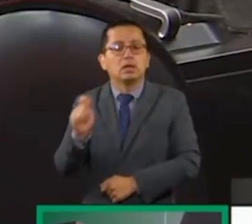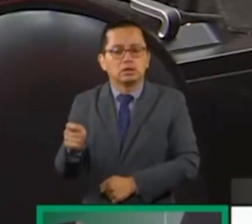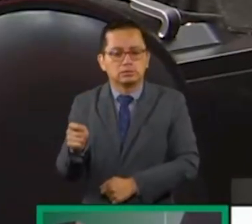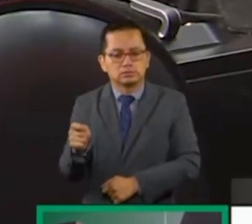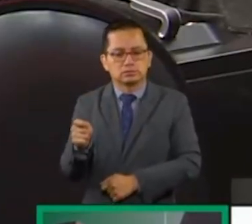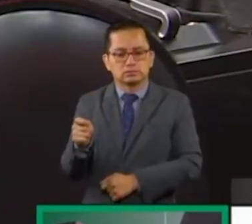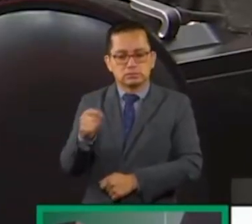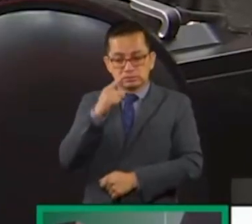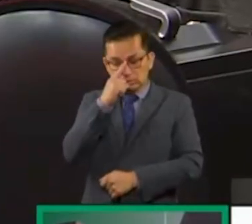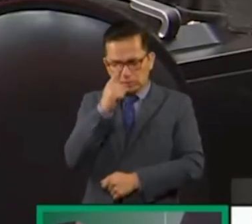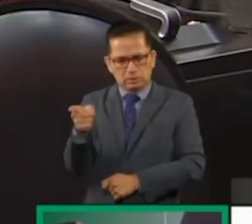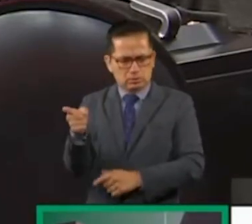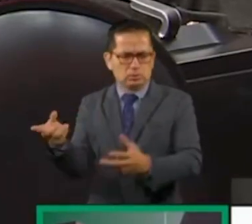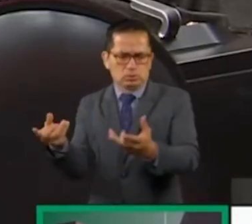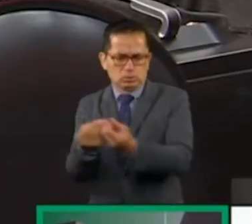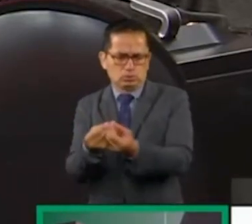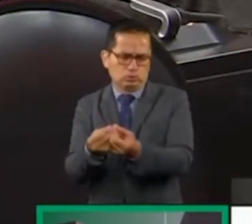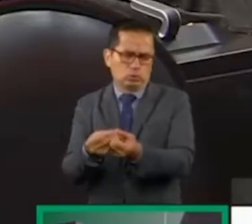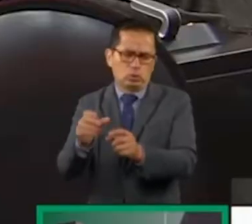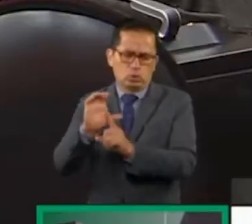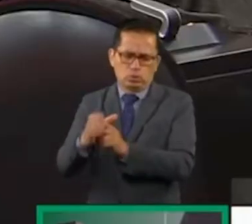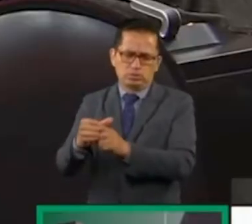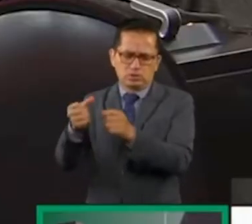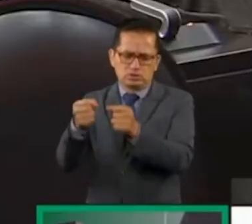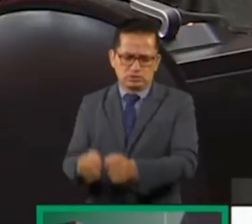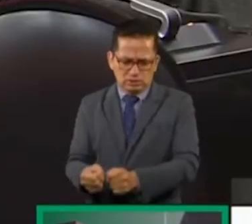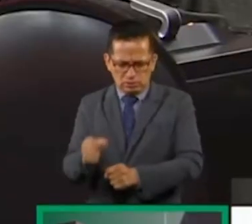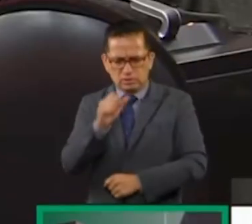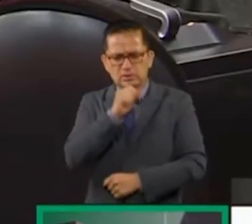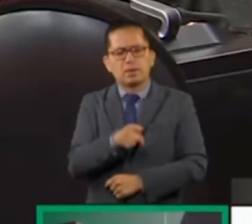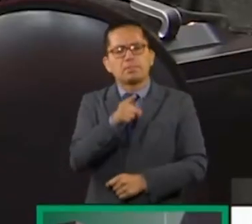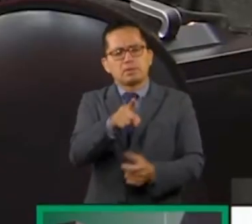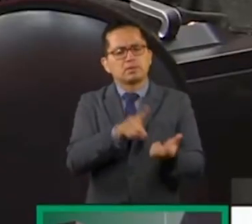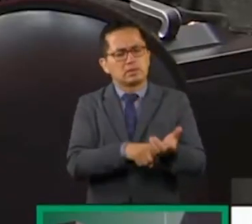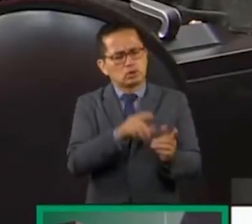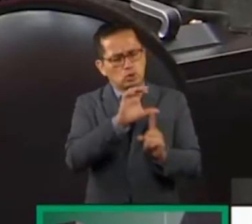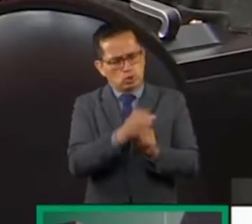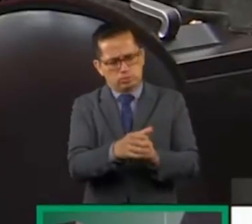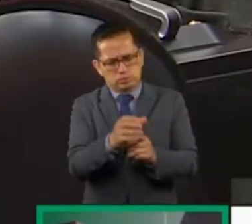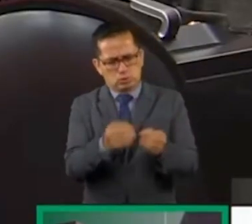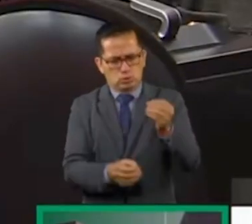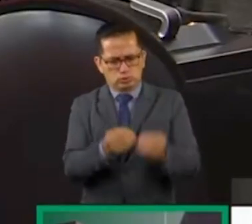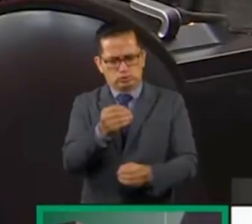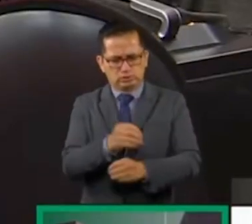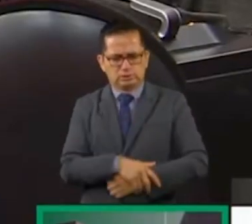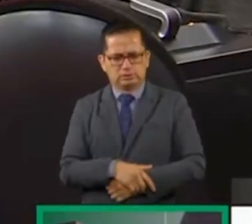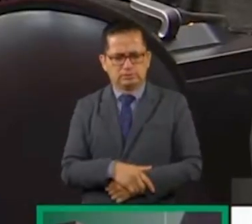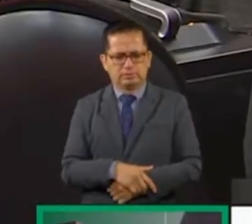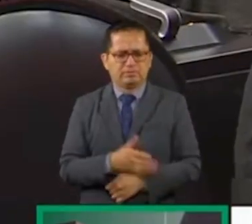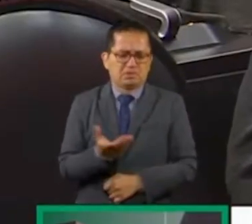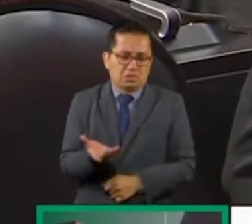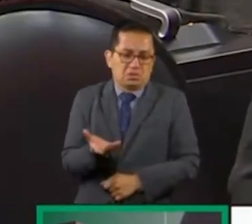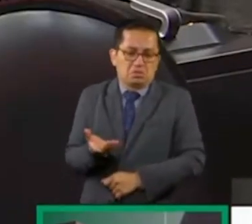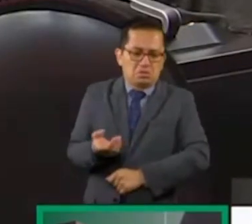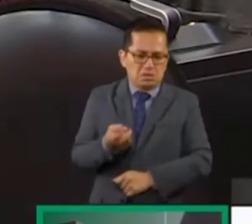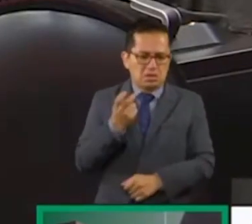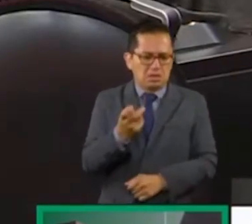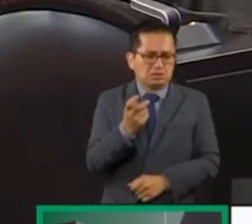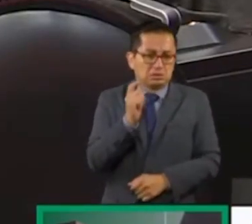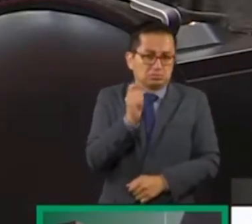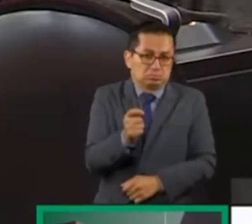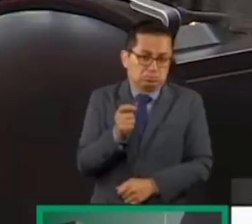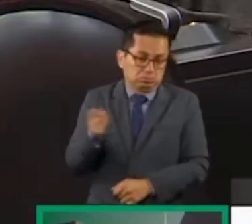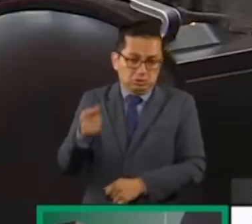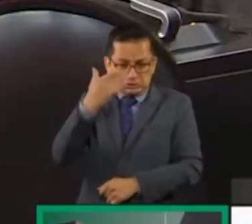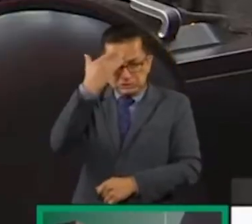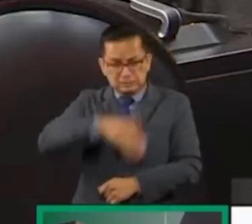integrante de la Comisión de Seguridad y secretario de la Comisión de Justicia. En ese orden de ideas y en conocimiento de este